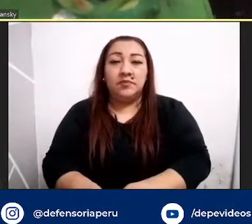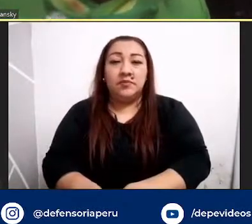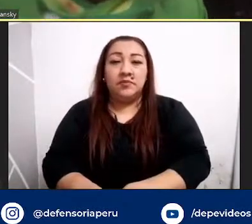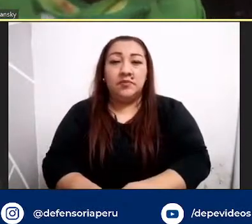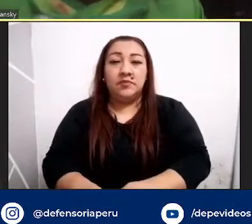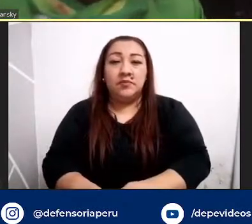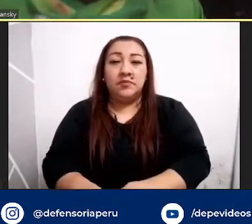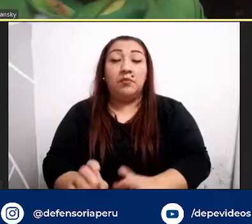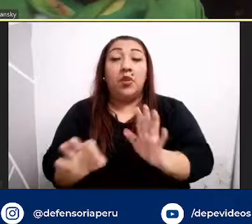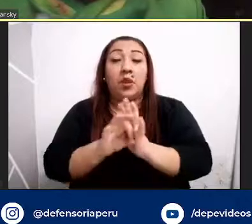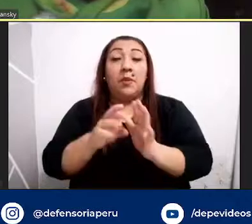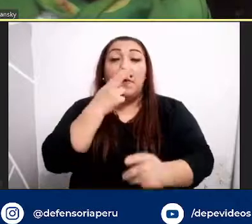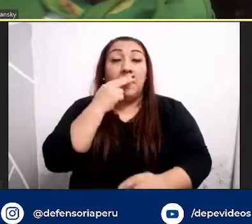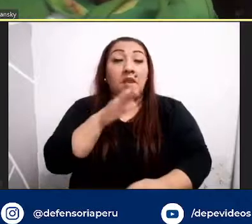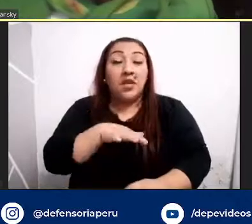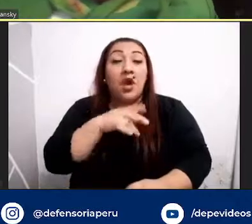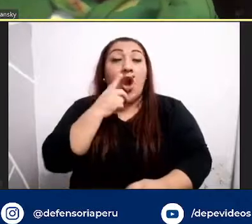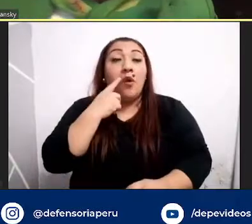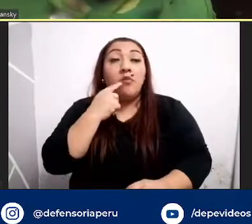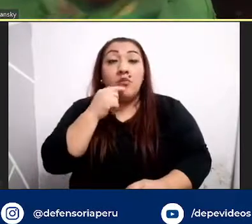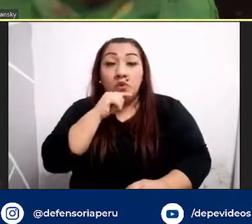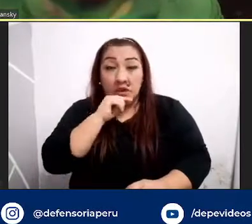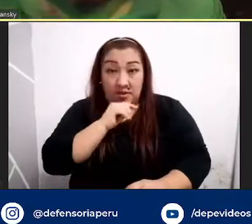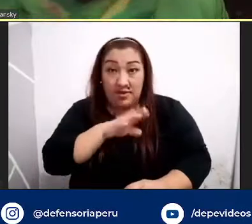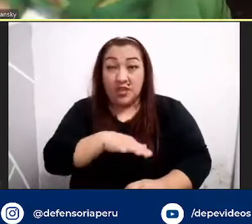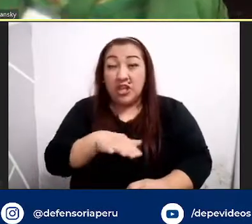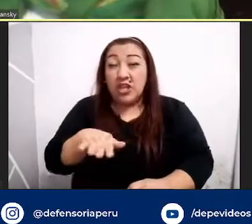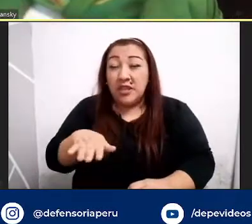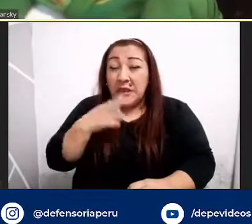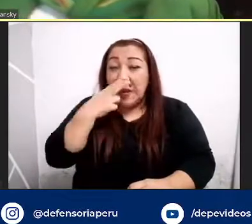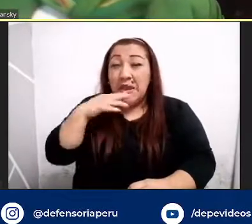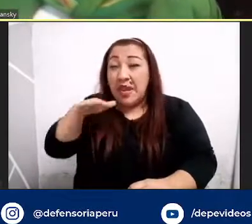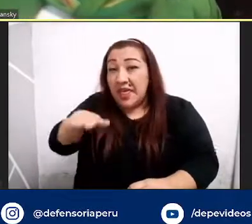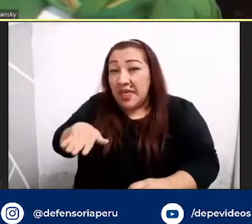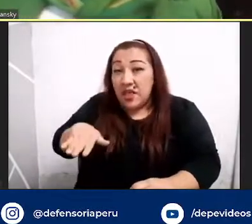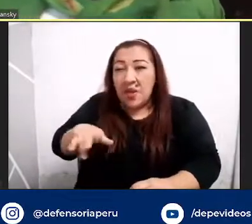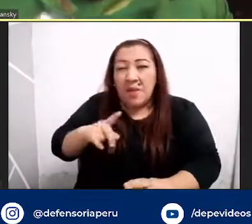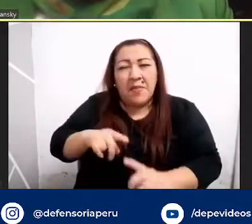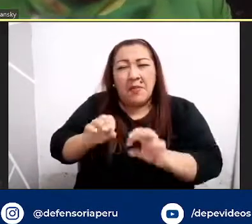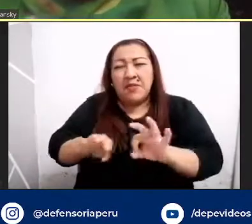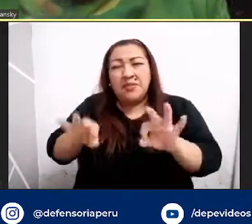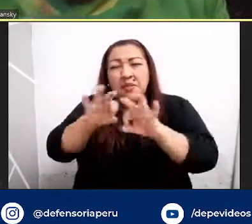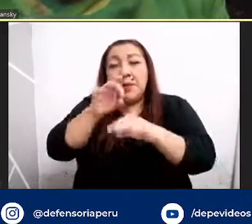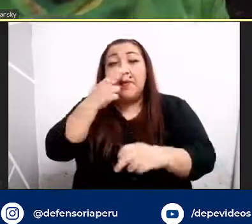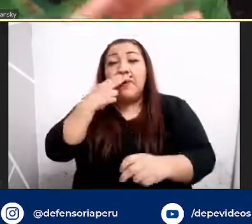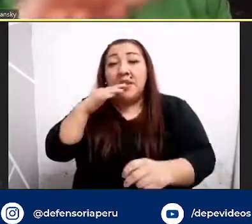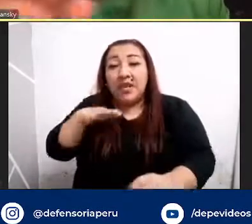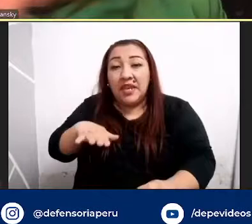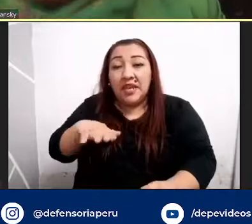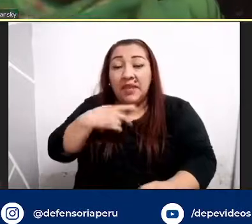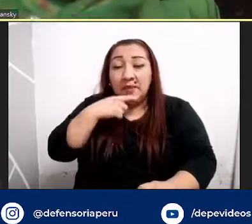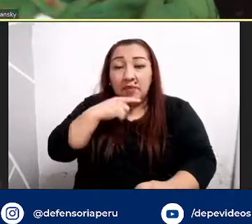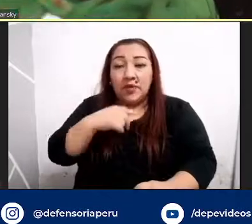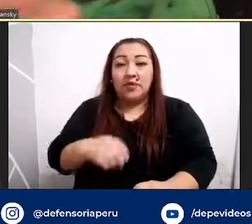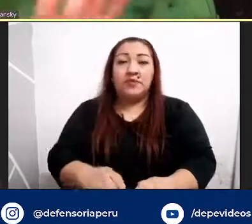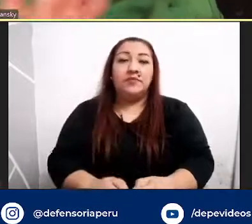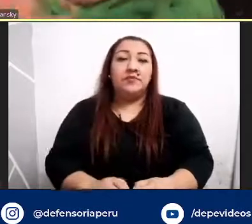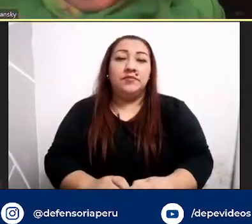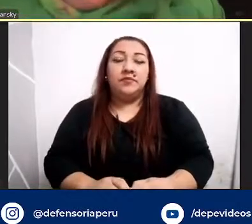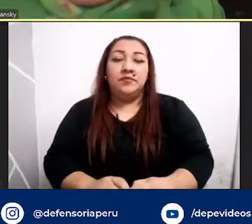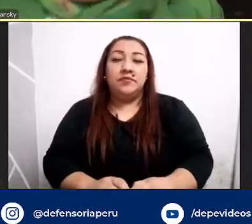criatura, niños y niñas, niños y niñas, pero fundamentalmente niñas, tiene la